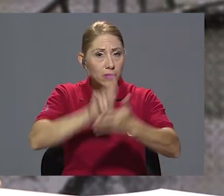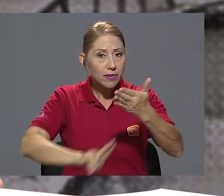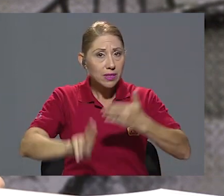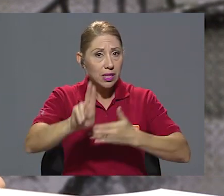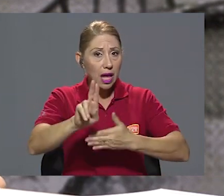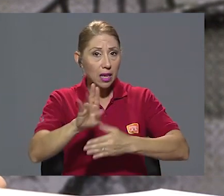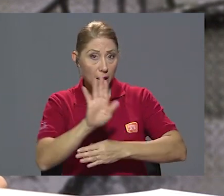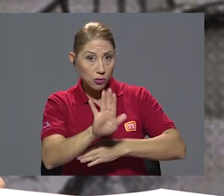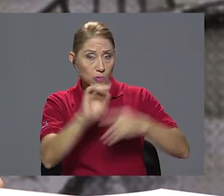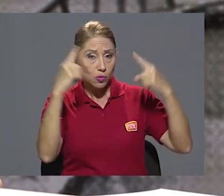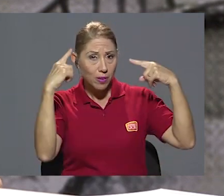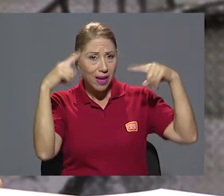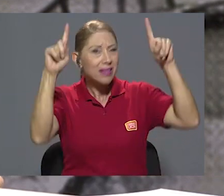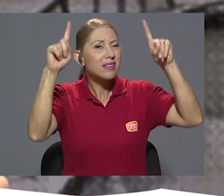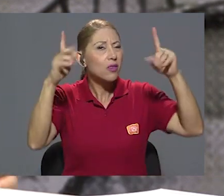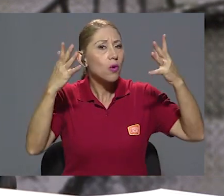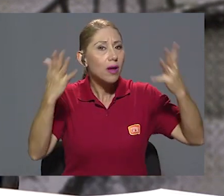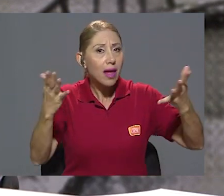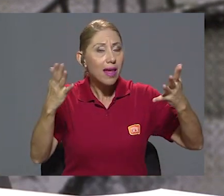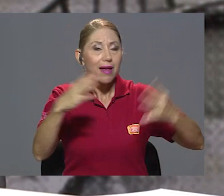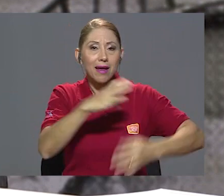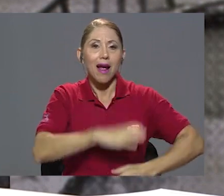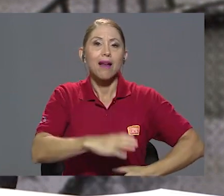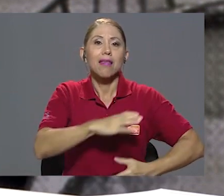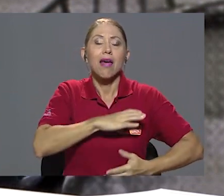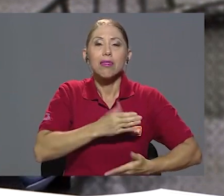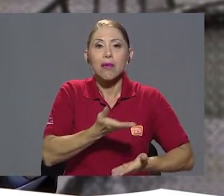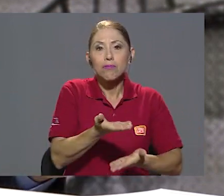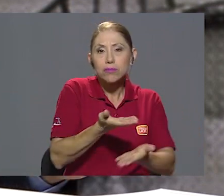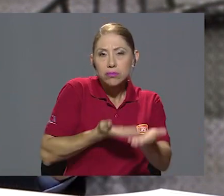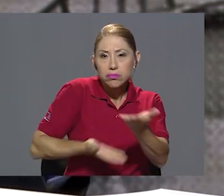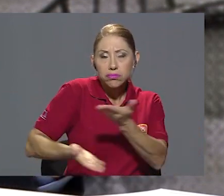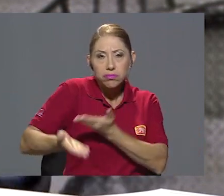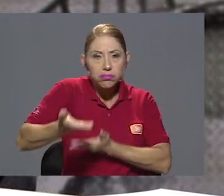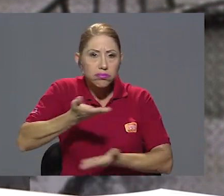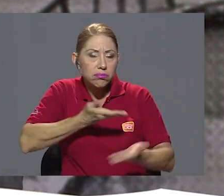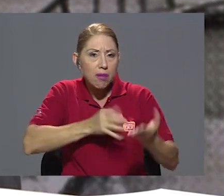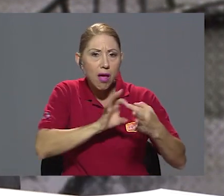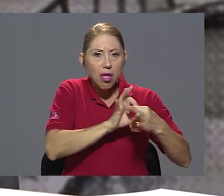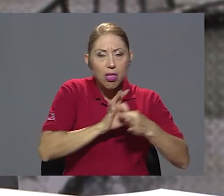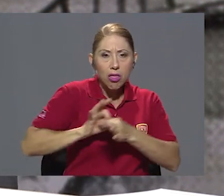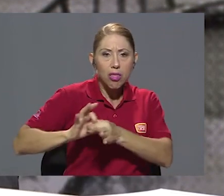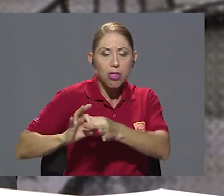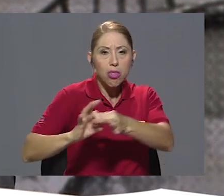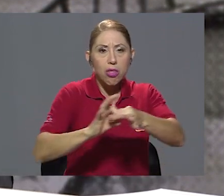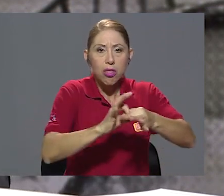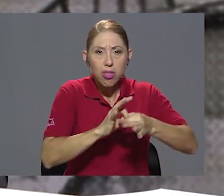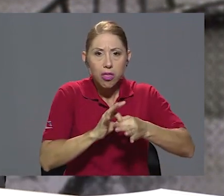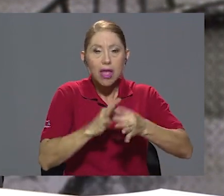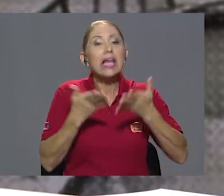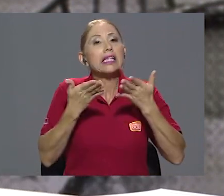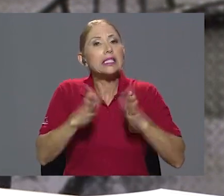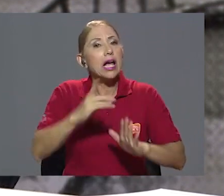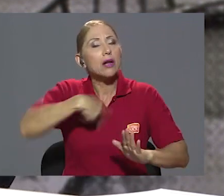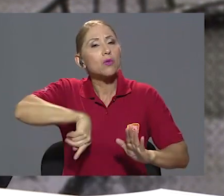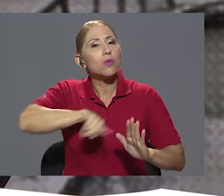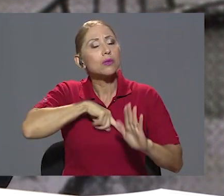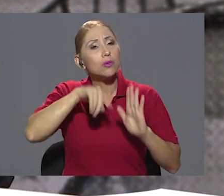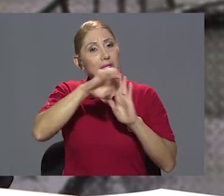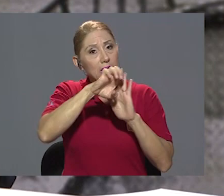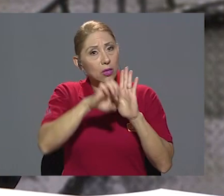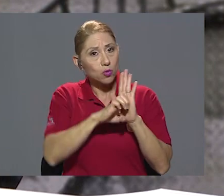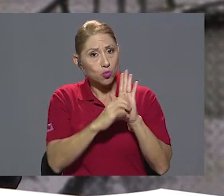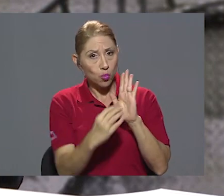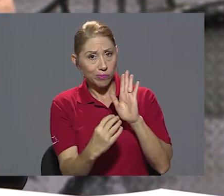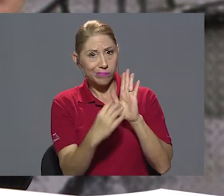docencia universitaria está en la calidad de las interrelaciones que se establezcan. Ya nuestro estatuto,